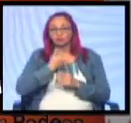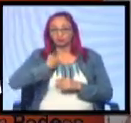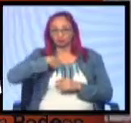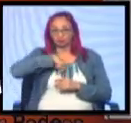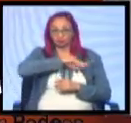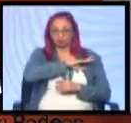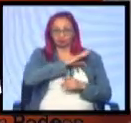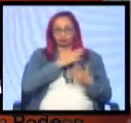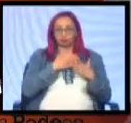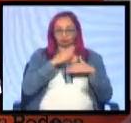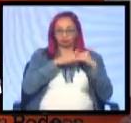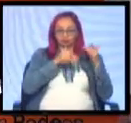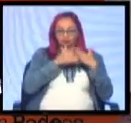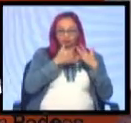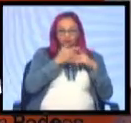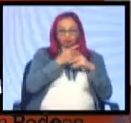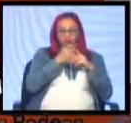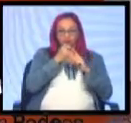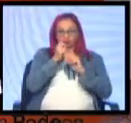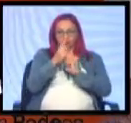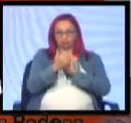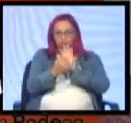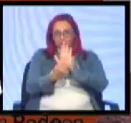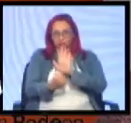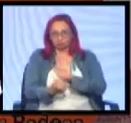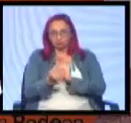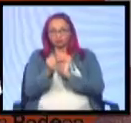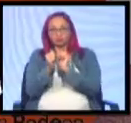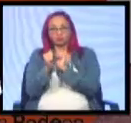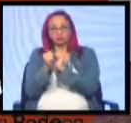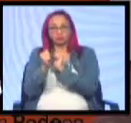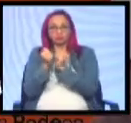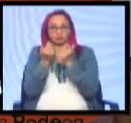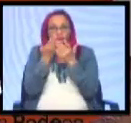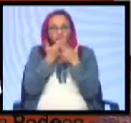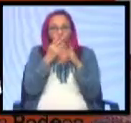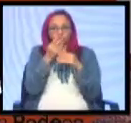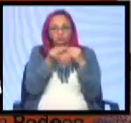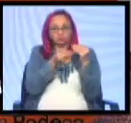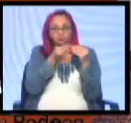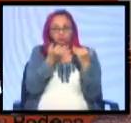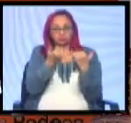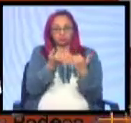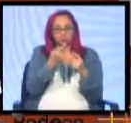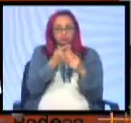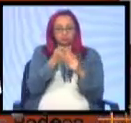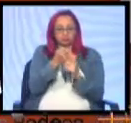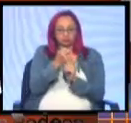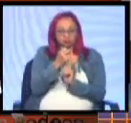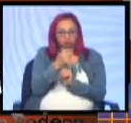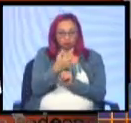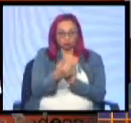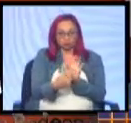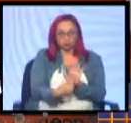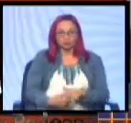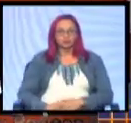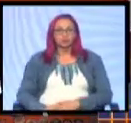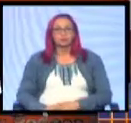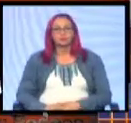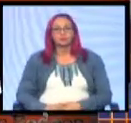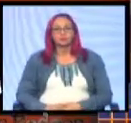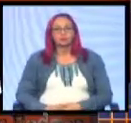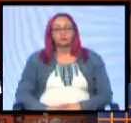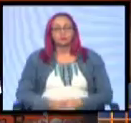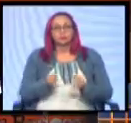con la estructura que tiene la Junta de Protección Social, con la producción que tiene la Junta de Protección Social, con